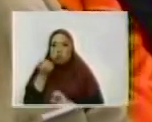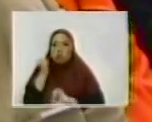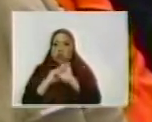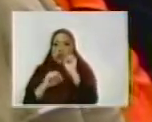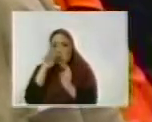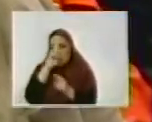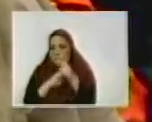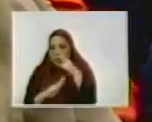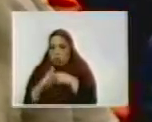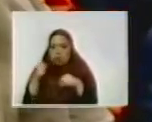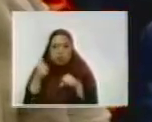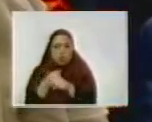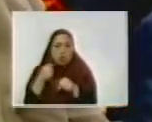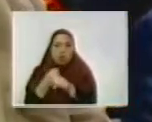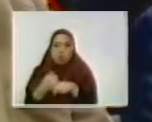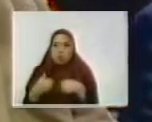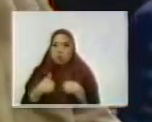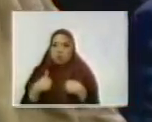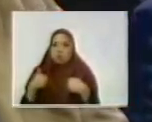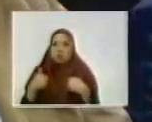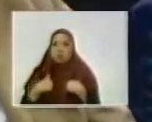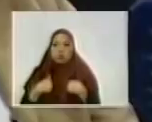mejores esfuerzos,